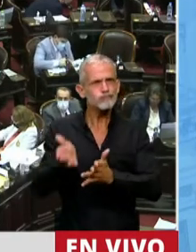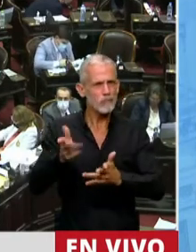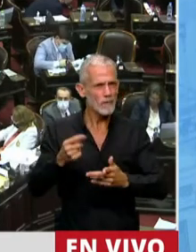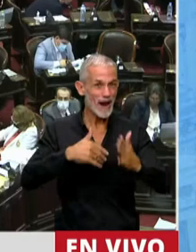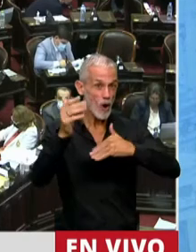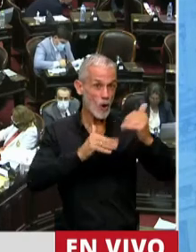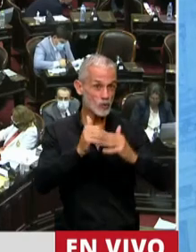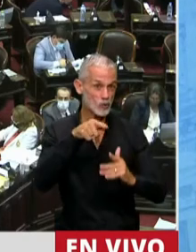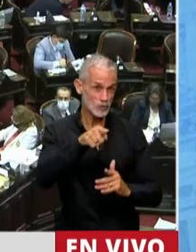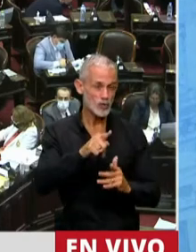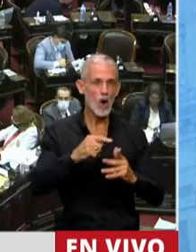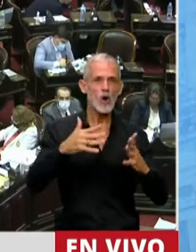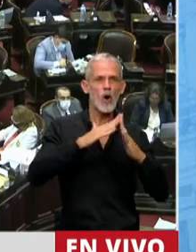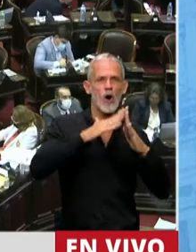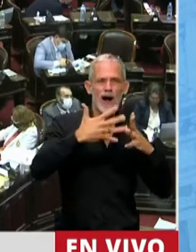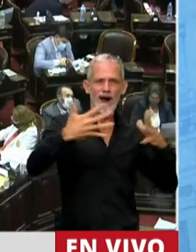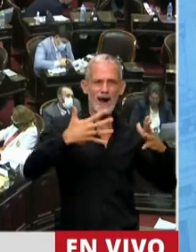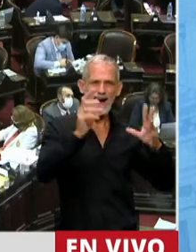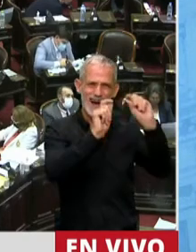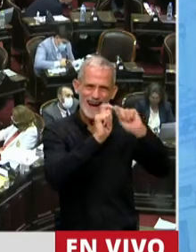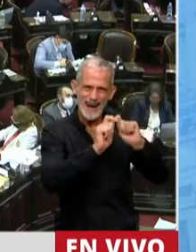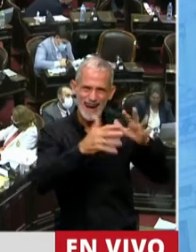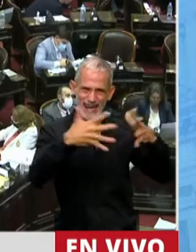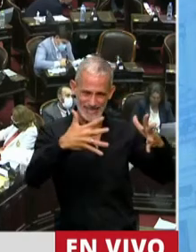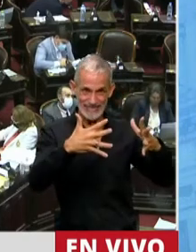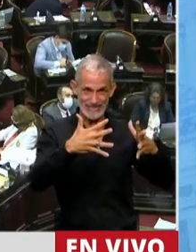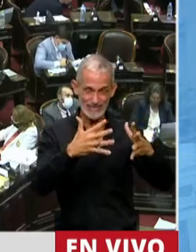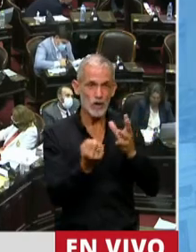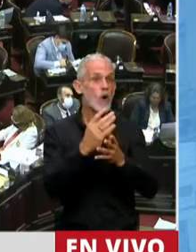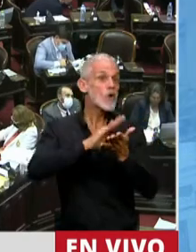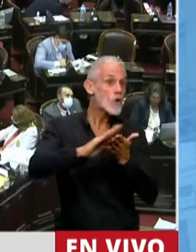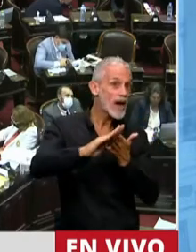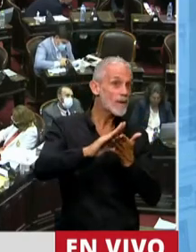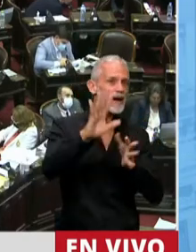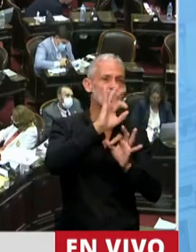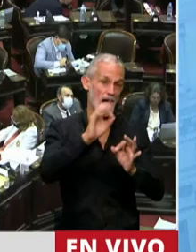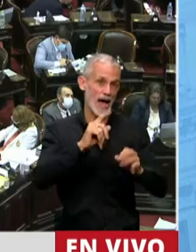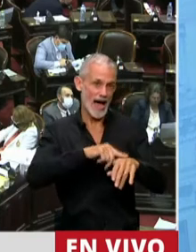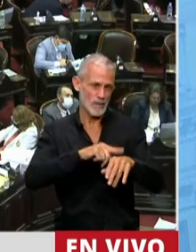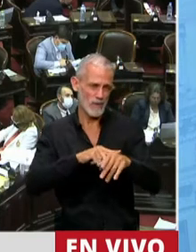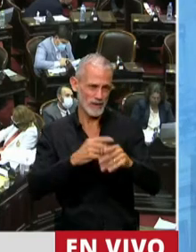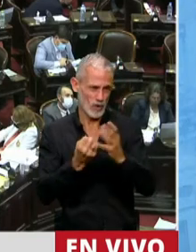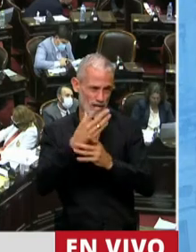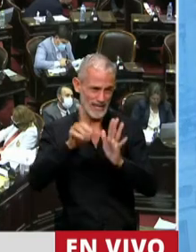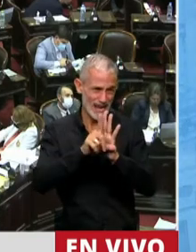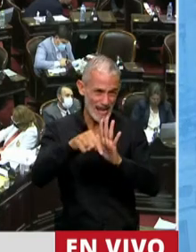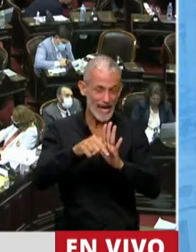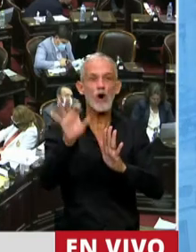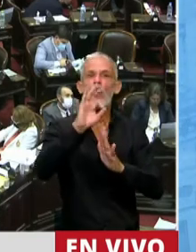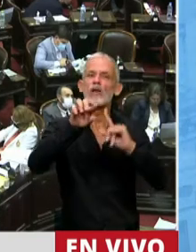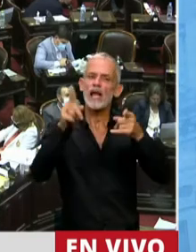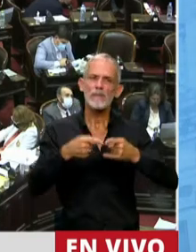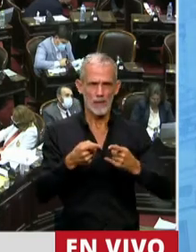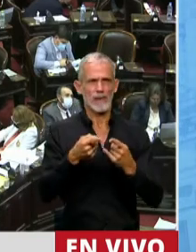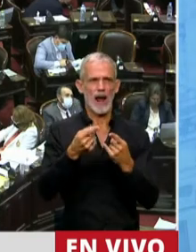la construcción, ampliación e instalación en general, para obras nuevas al momento de sancionar esta ley o para obras